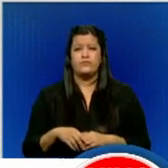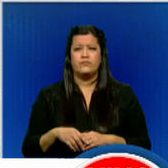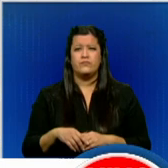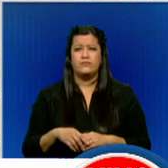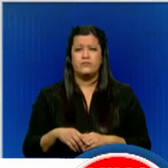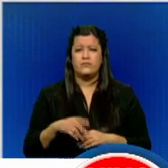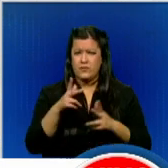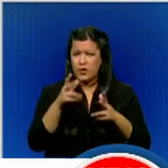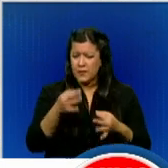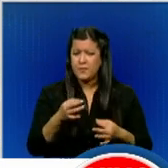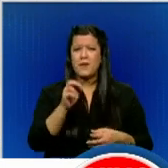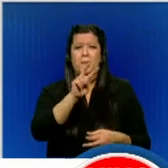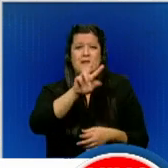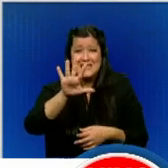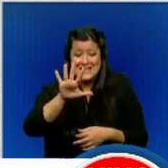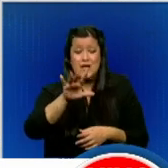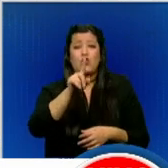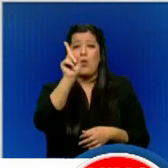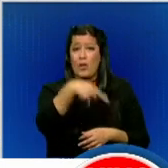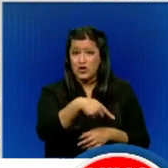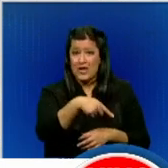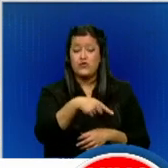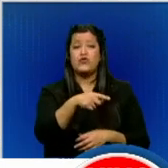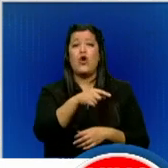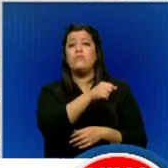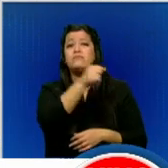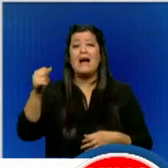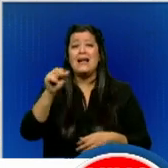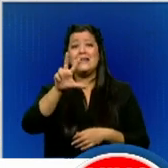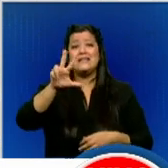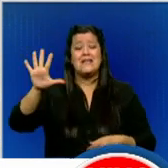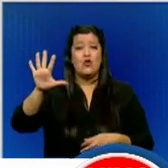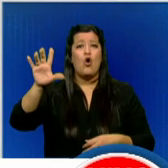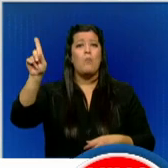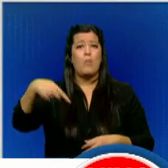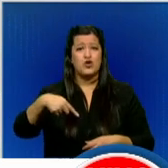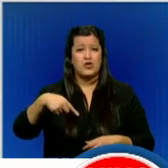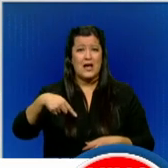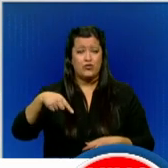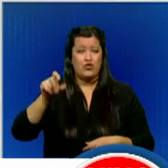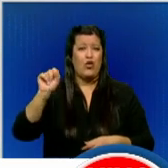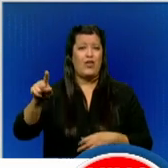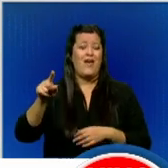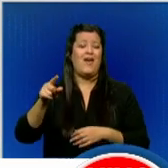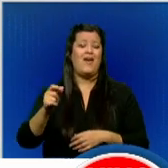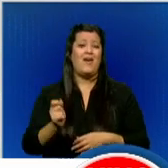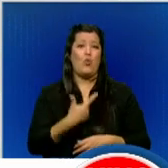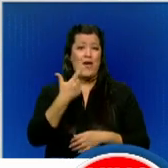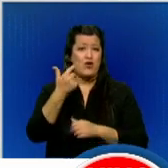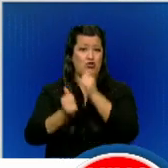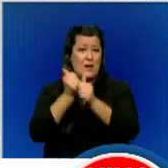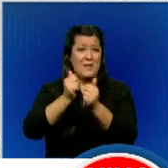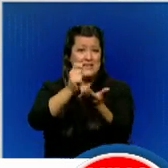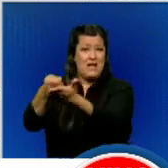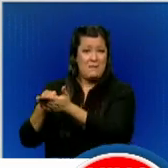digo bien 25 para reinversión utilidades porque todos tenían y 35% distribución de dividendos